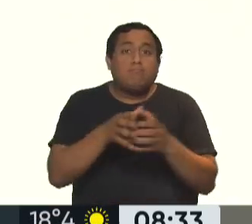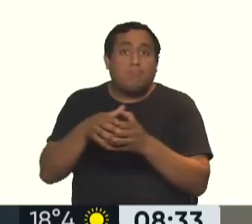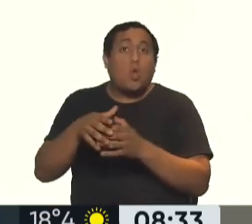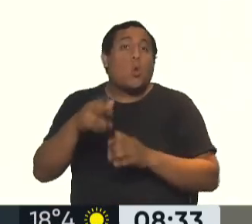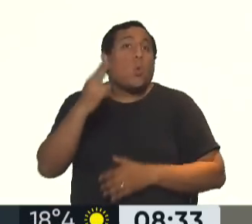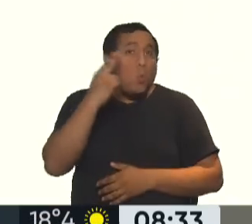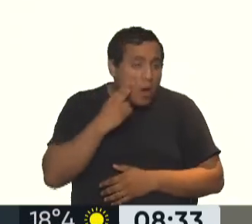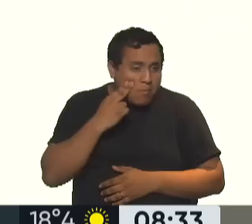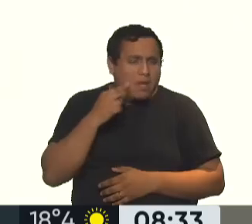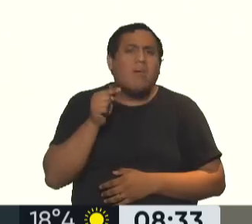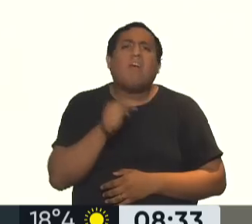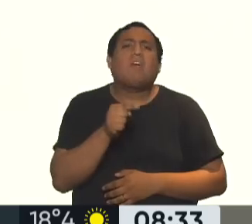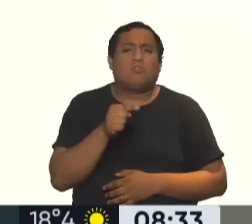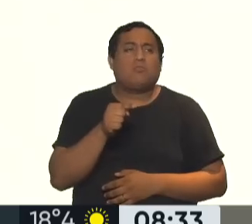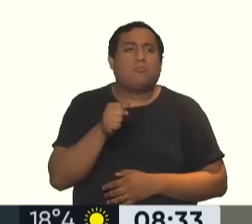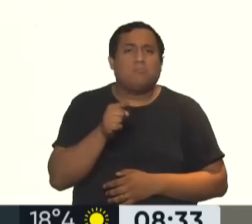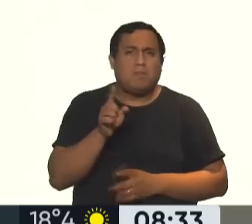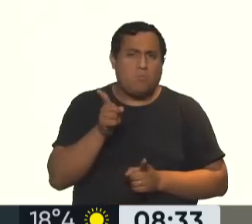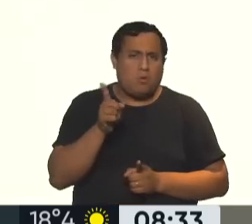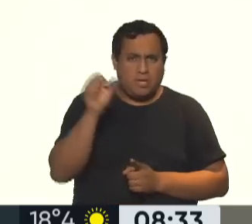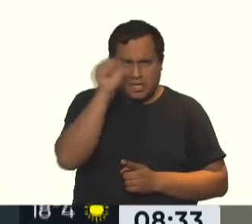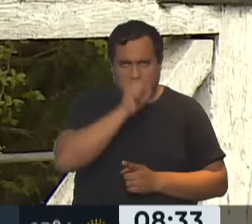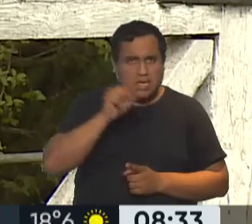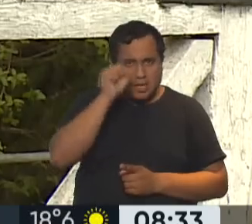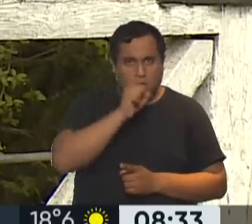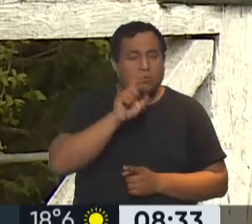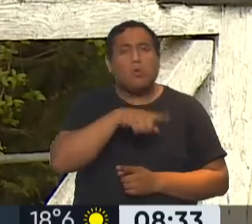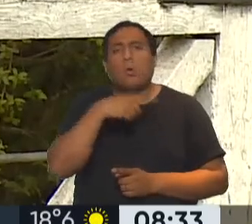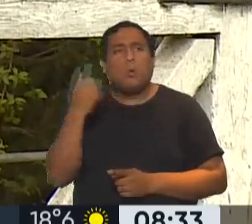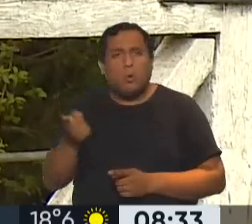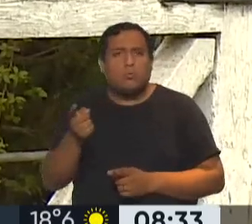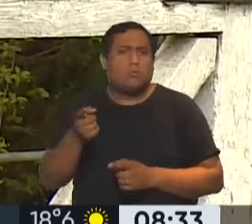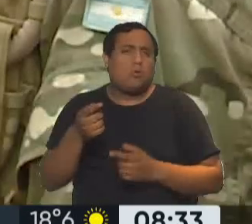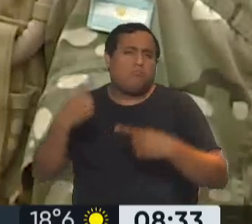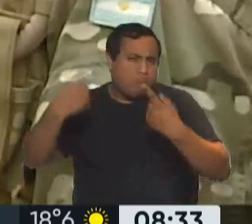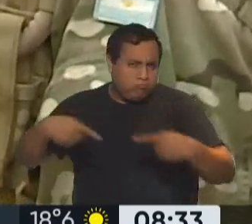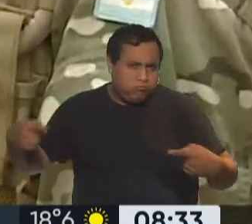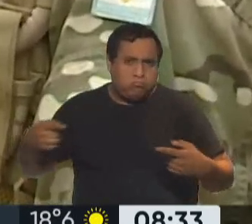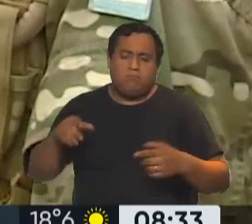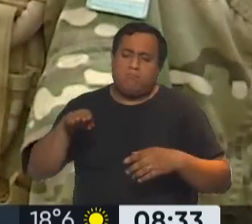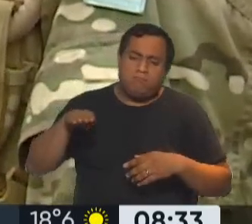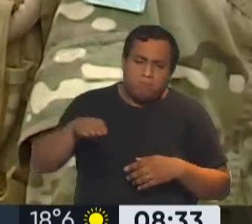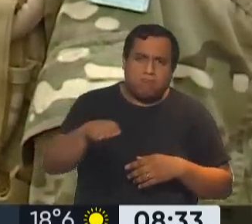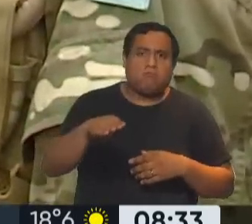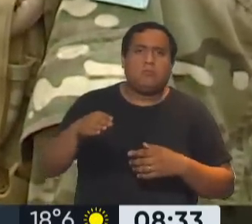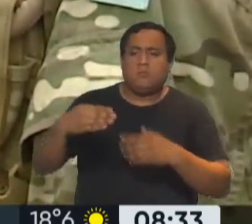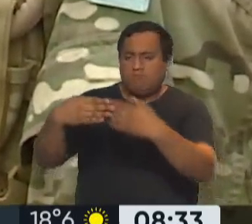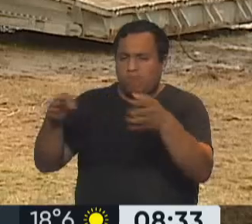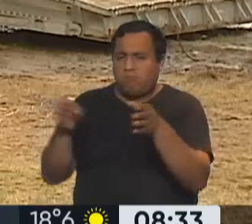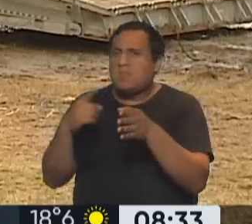justamente de la rama de ingenieros. También vehículos de todo tipo, como estos